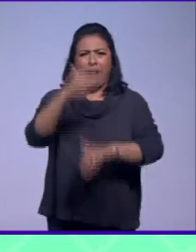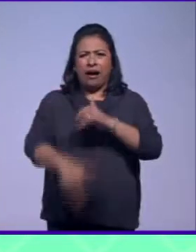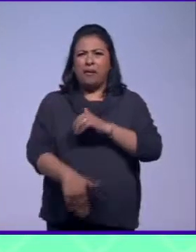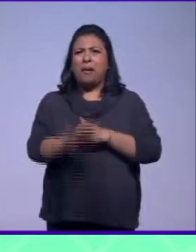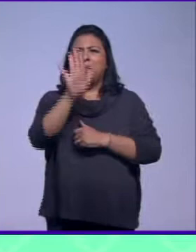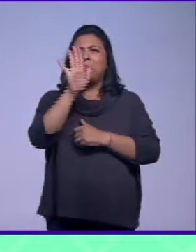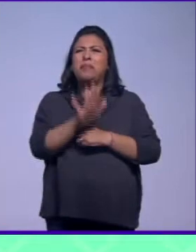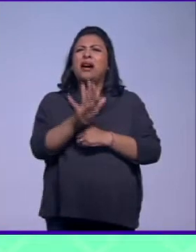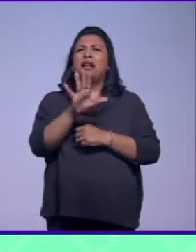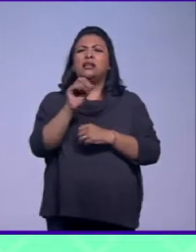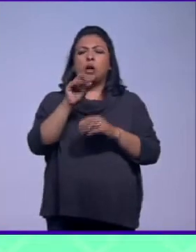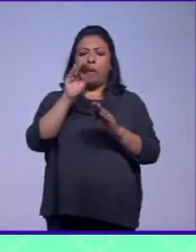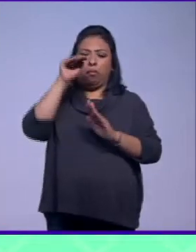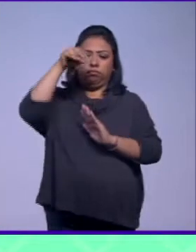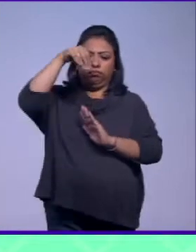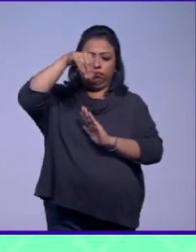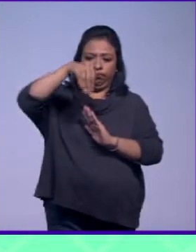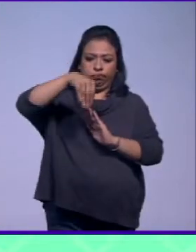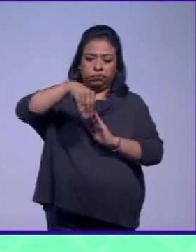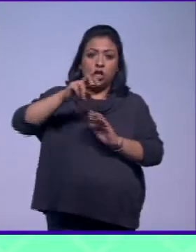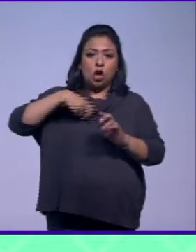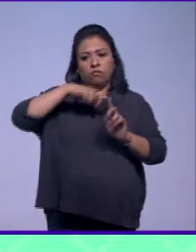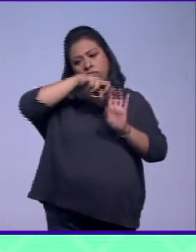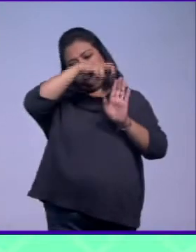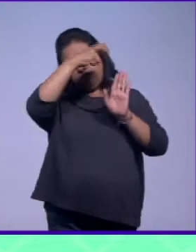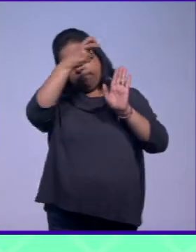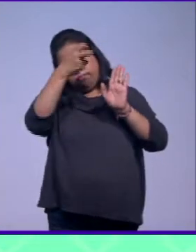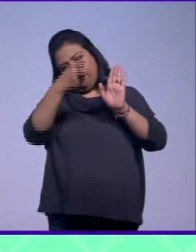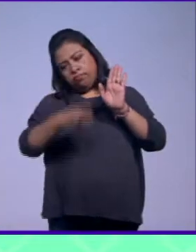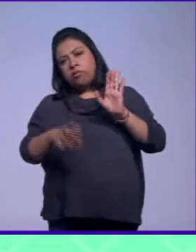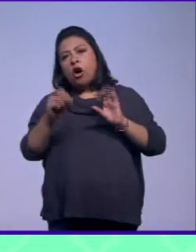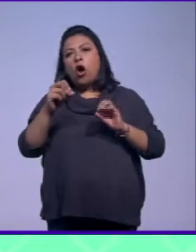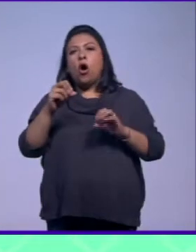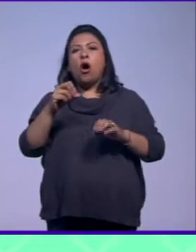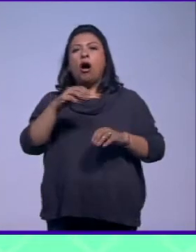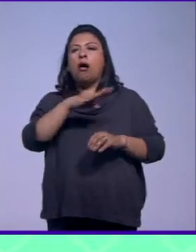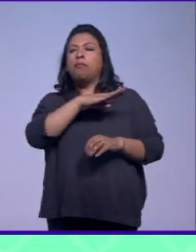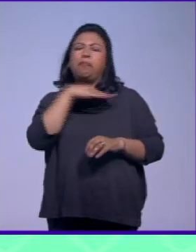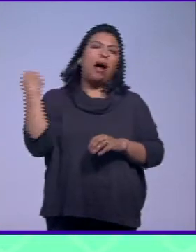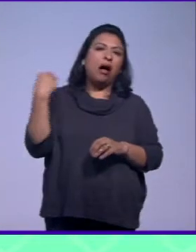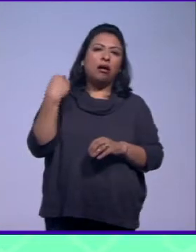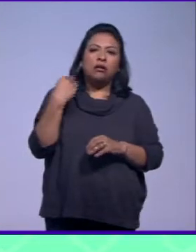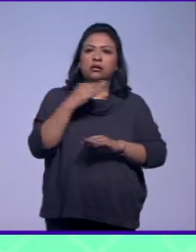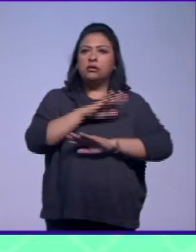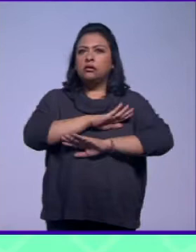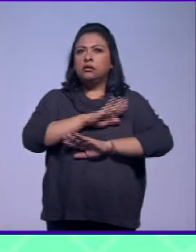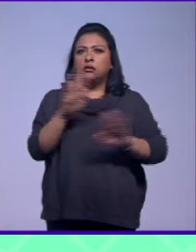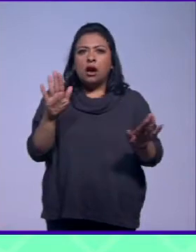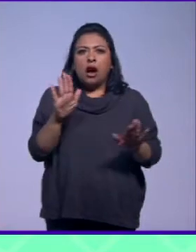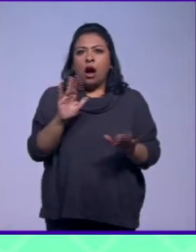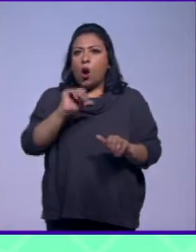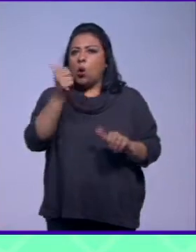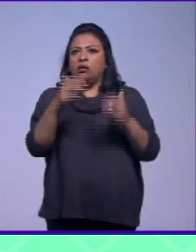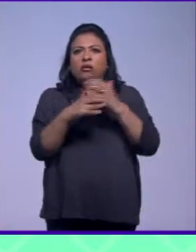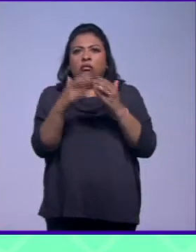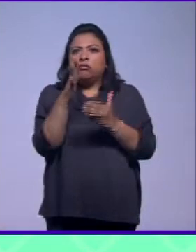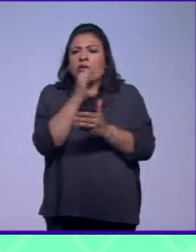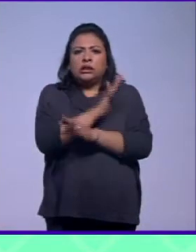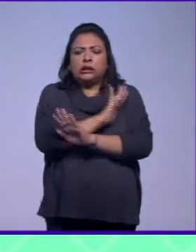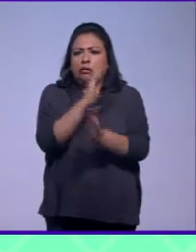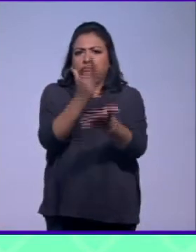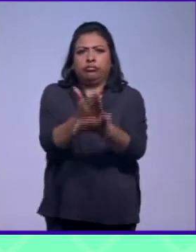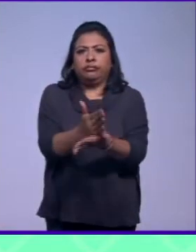acantilado en el que tienen que caer y que ya no les da chance de talar entonces